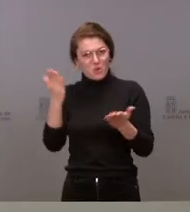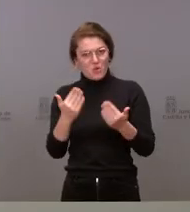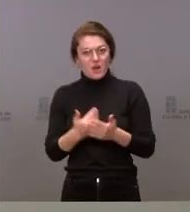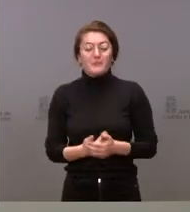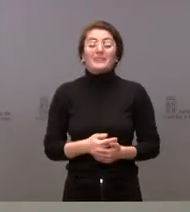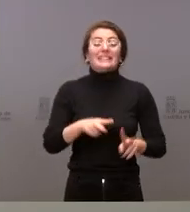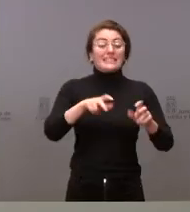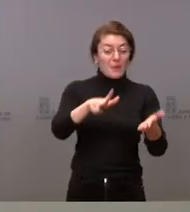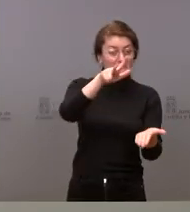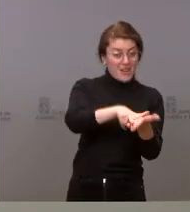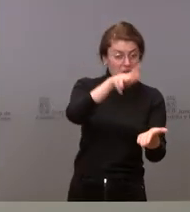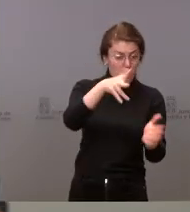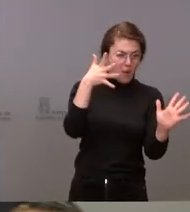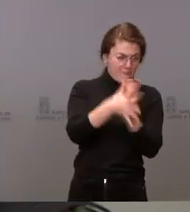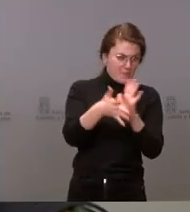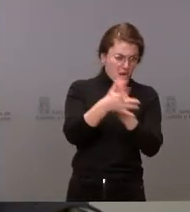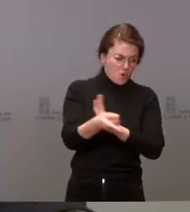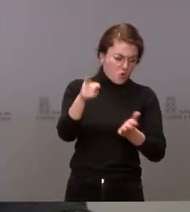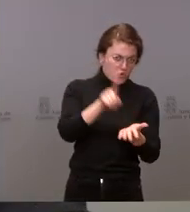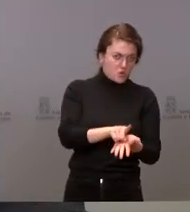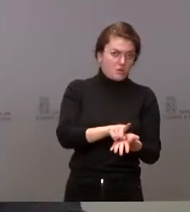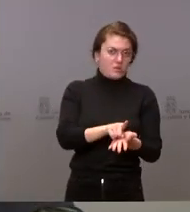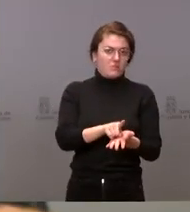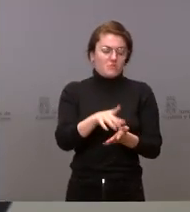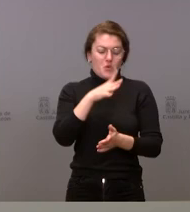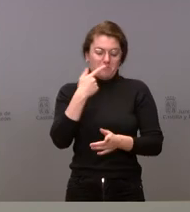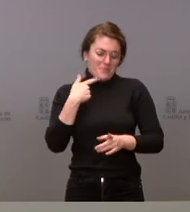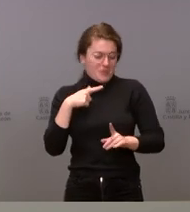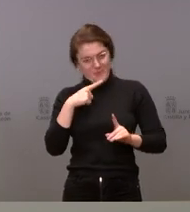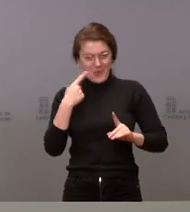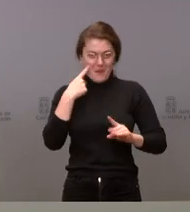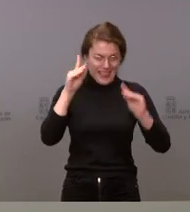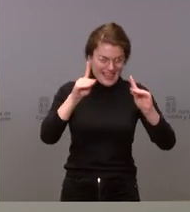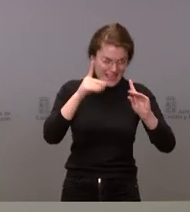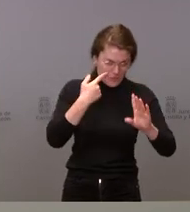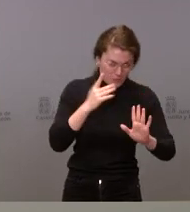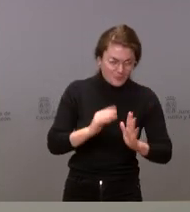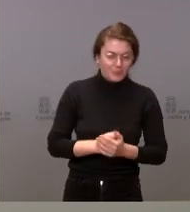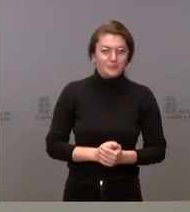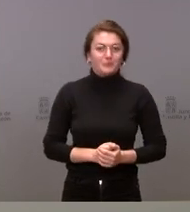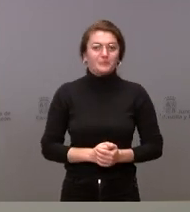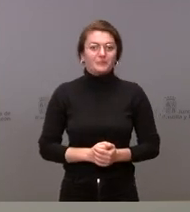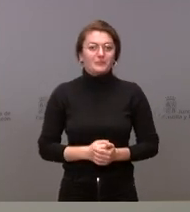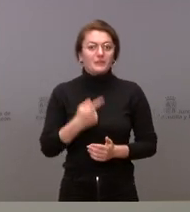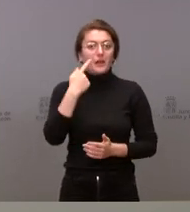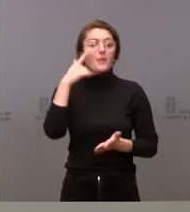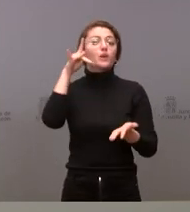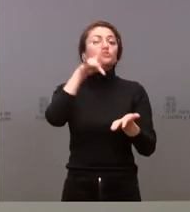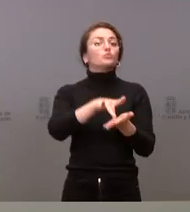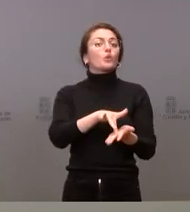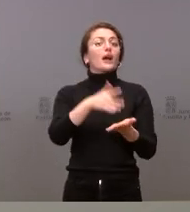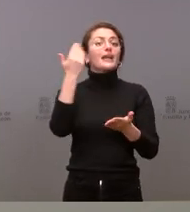se lo intentó volver a explicar porque no soy didáctico explicándolo vamos a ver a la hora de en